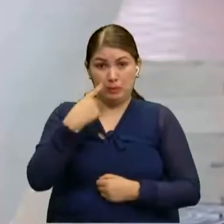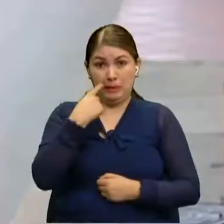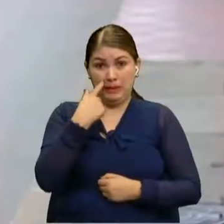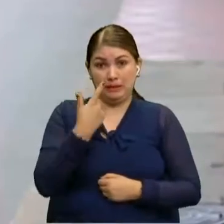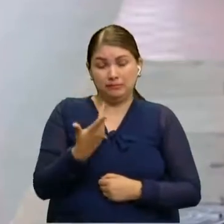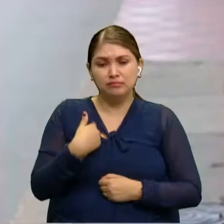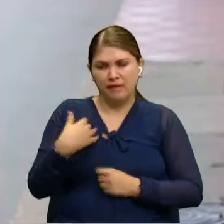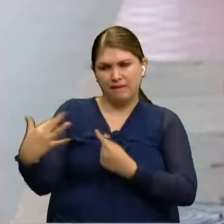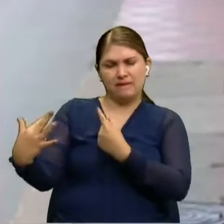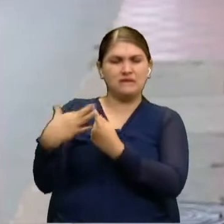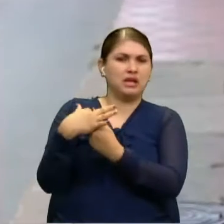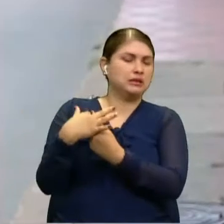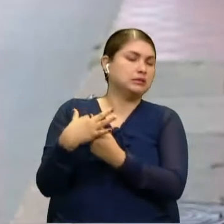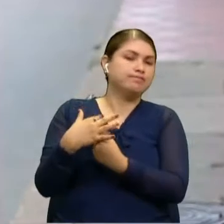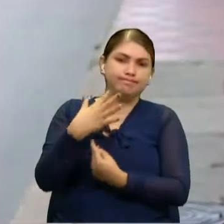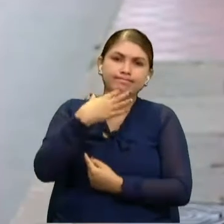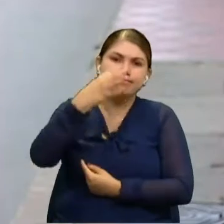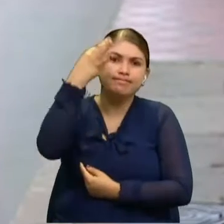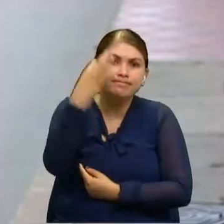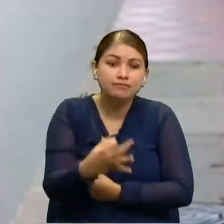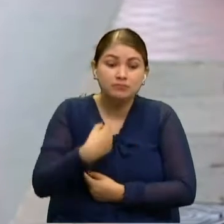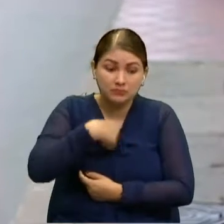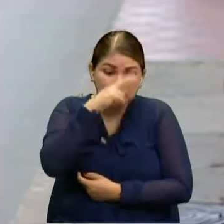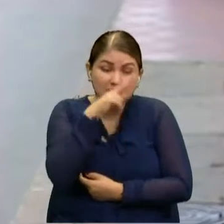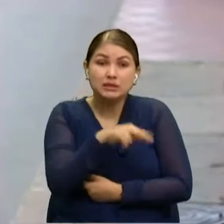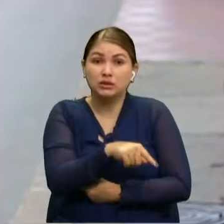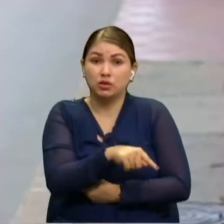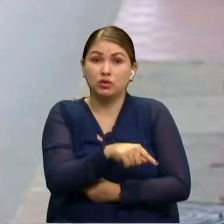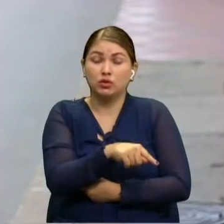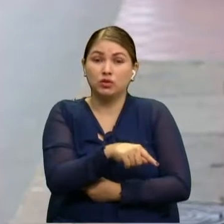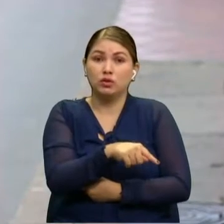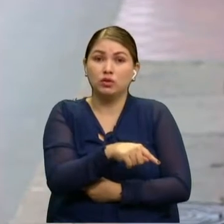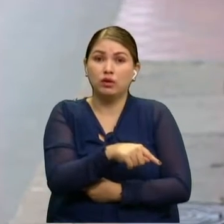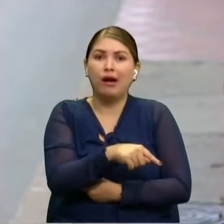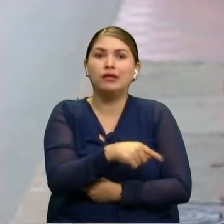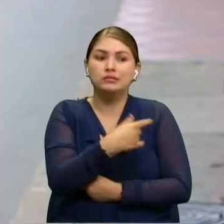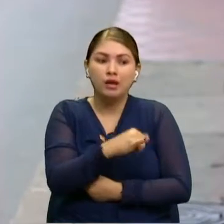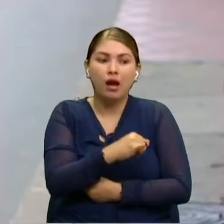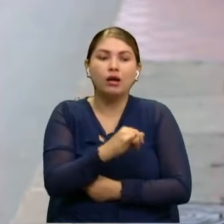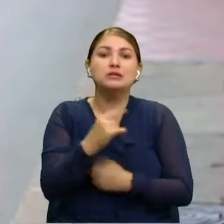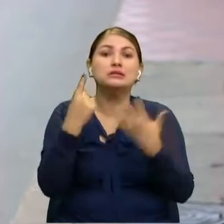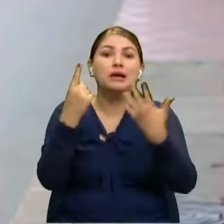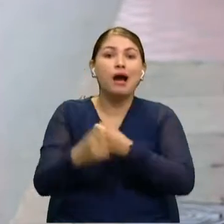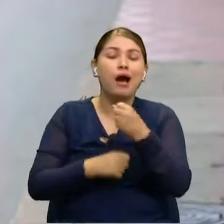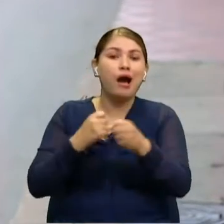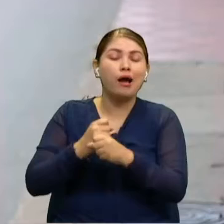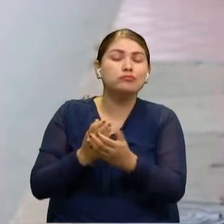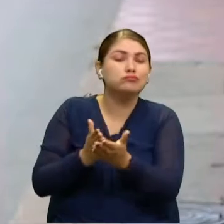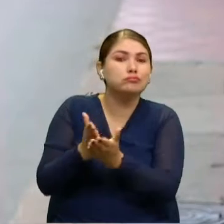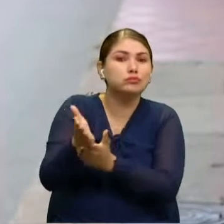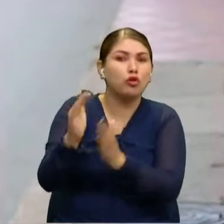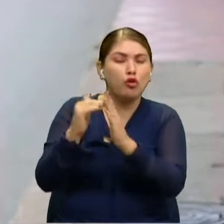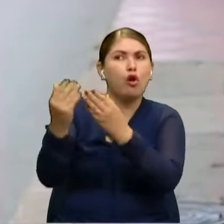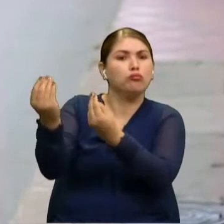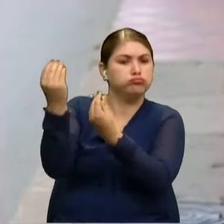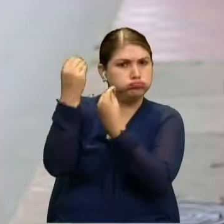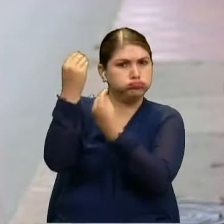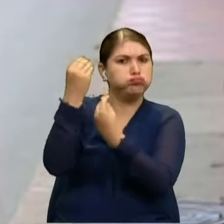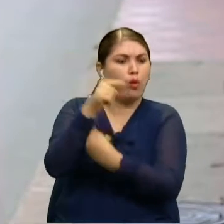realmente me afecta muchísimo saber que mi hijo que ya lleva varios años en este colegio y que ha tenido una formación